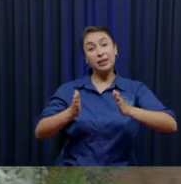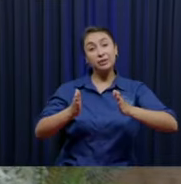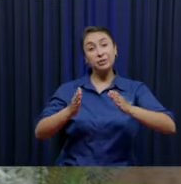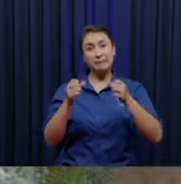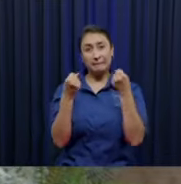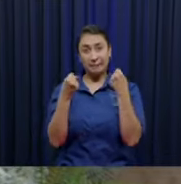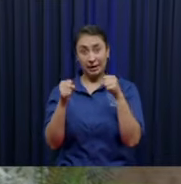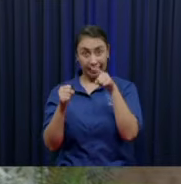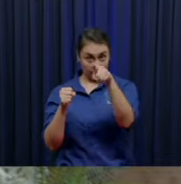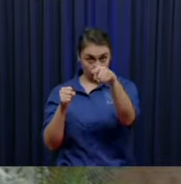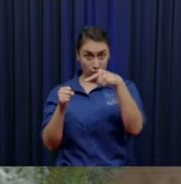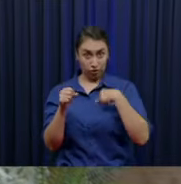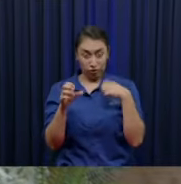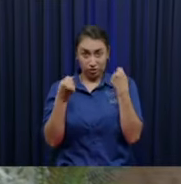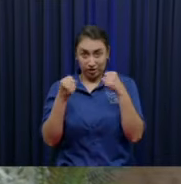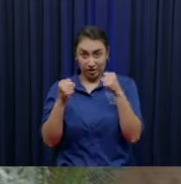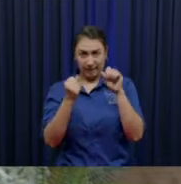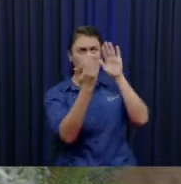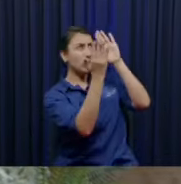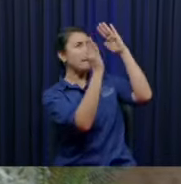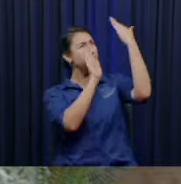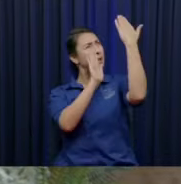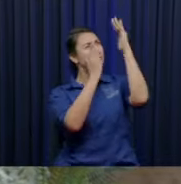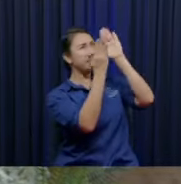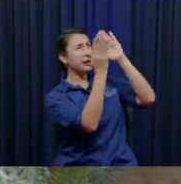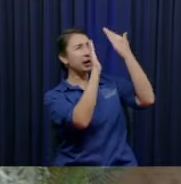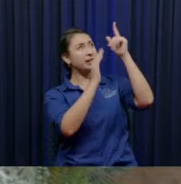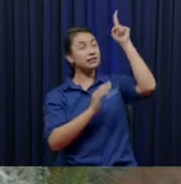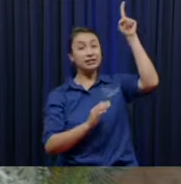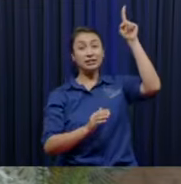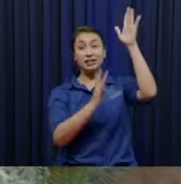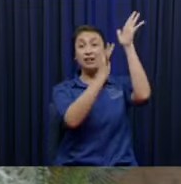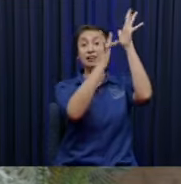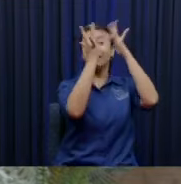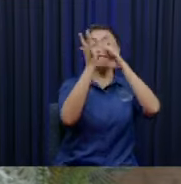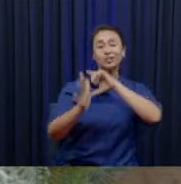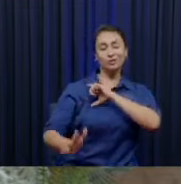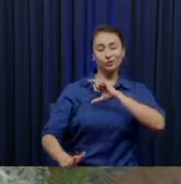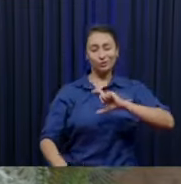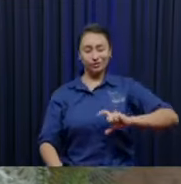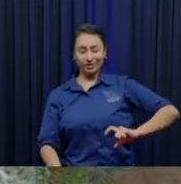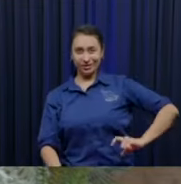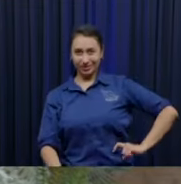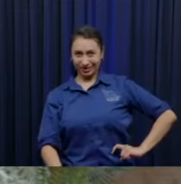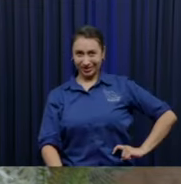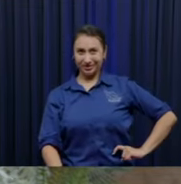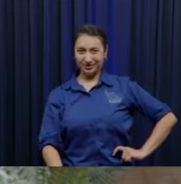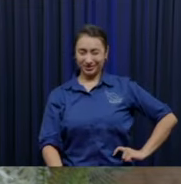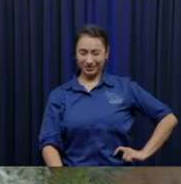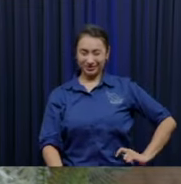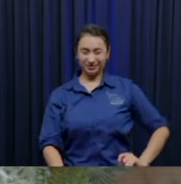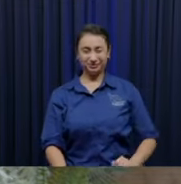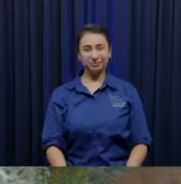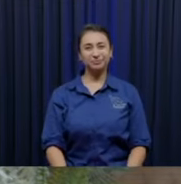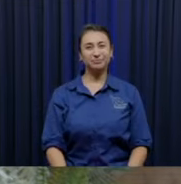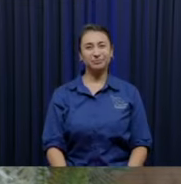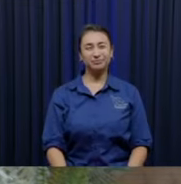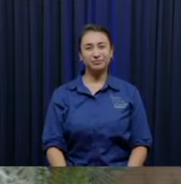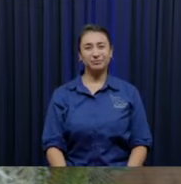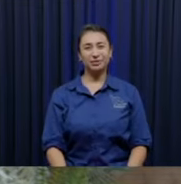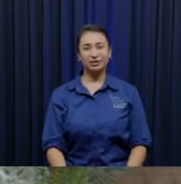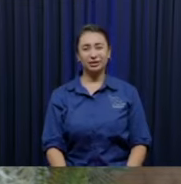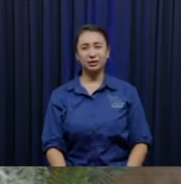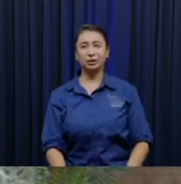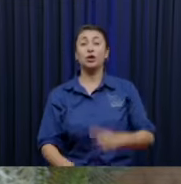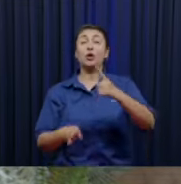Pero basado en esto que le estoy diciendo, nos vamos a Primera de Juan 3:2, me parece, donde dice que lo